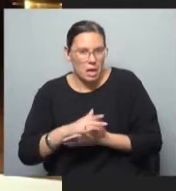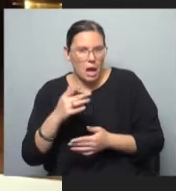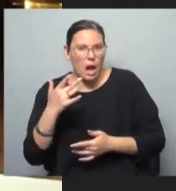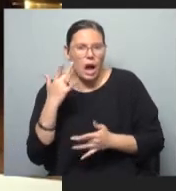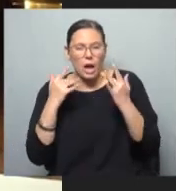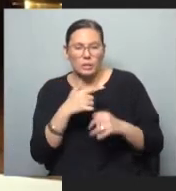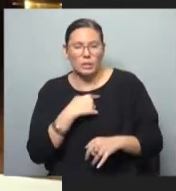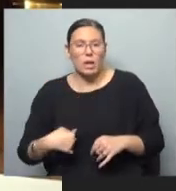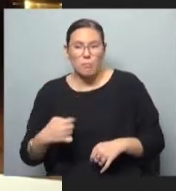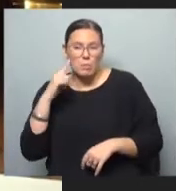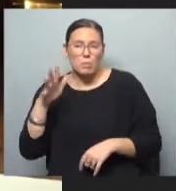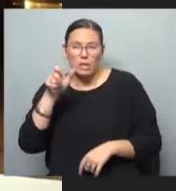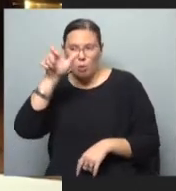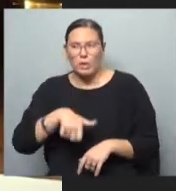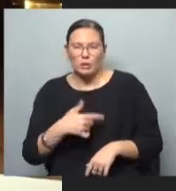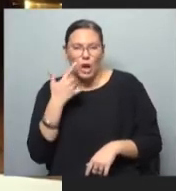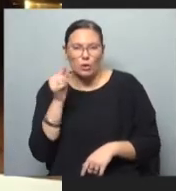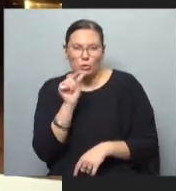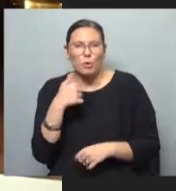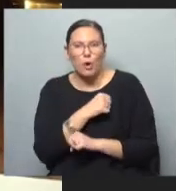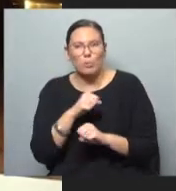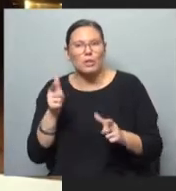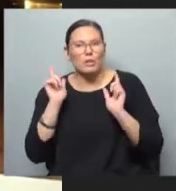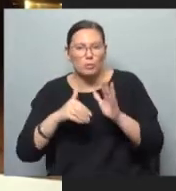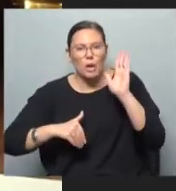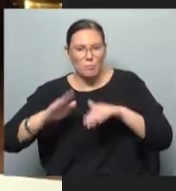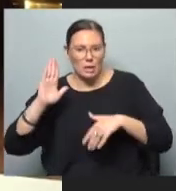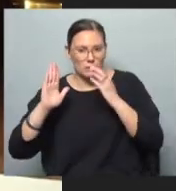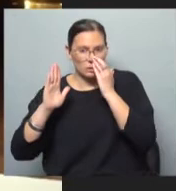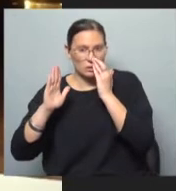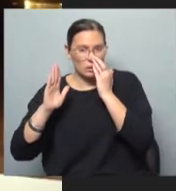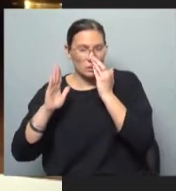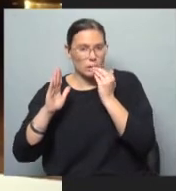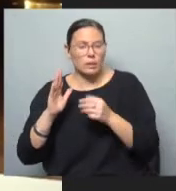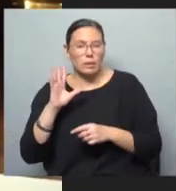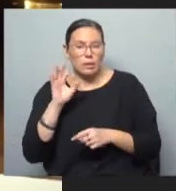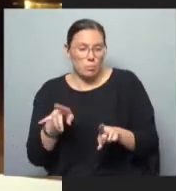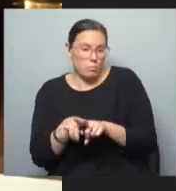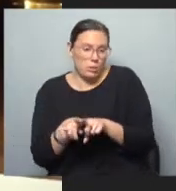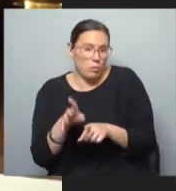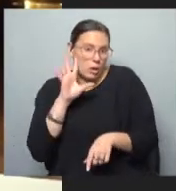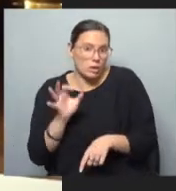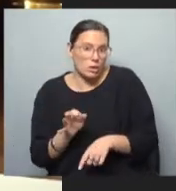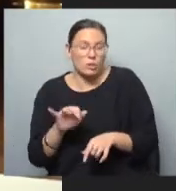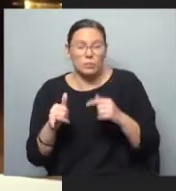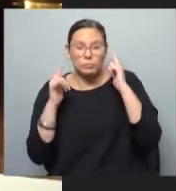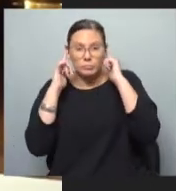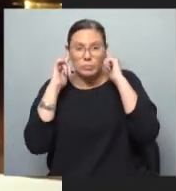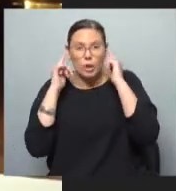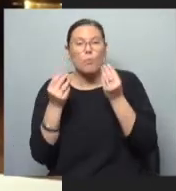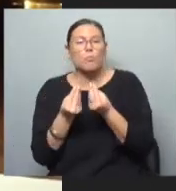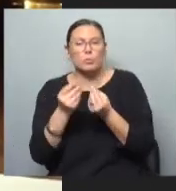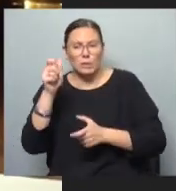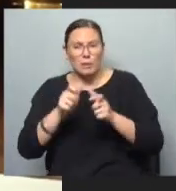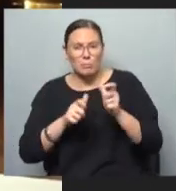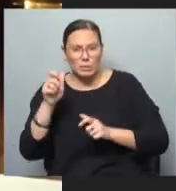con conocimiento lo podría apreciar y disfrutar mucho más. Bueno, y parece ser que así es porque, ya les digo, cientos de personas